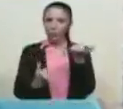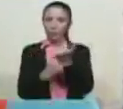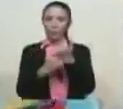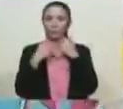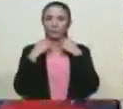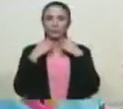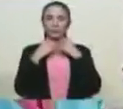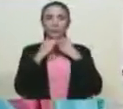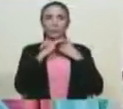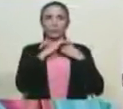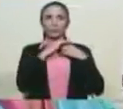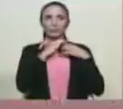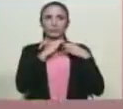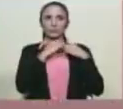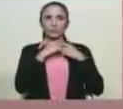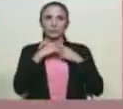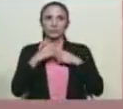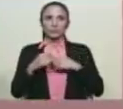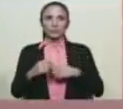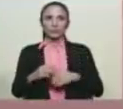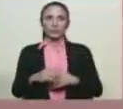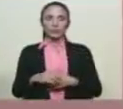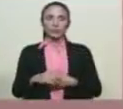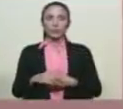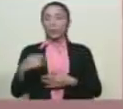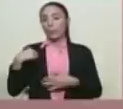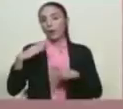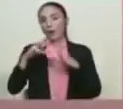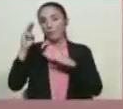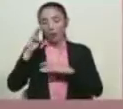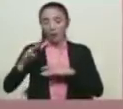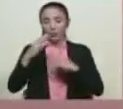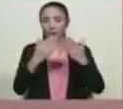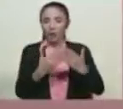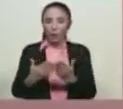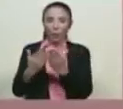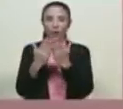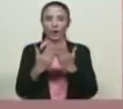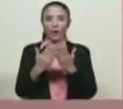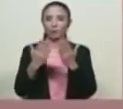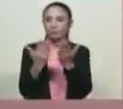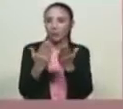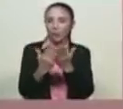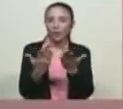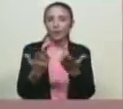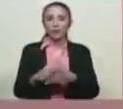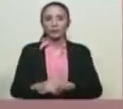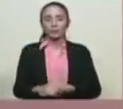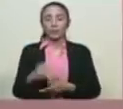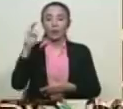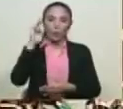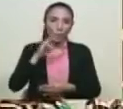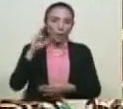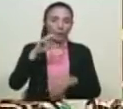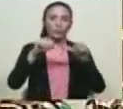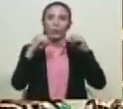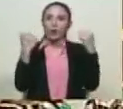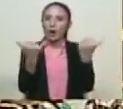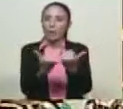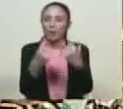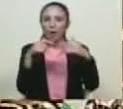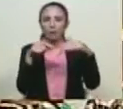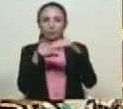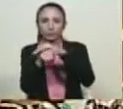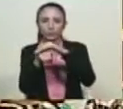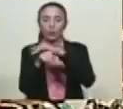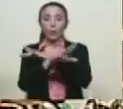Por el maestro de escuela. Por la maestra de escuela. La maestra y el maestro de aula.